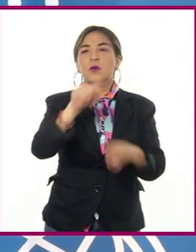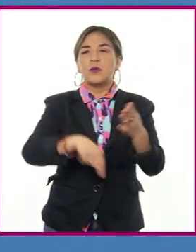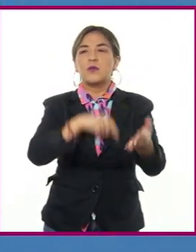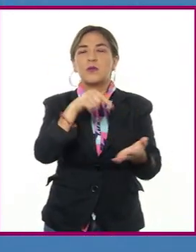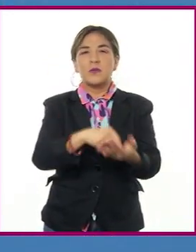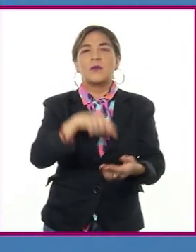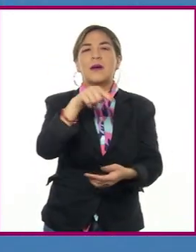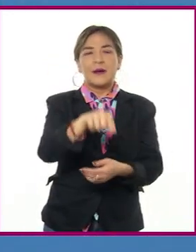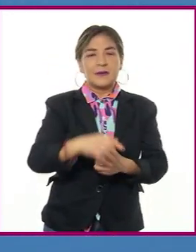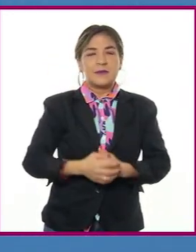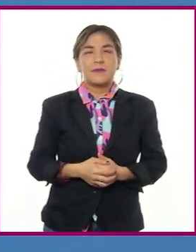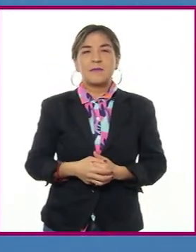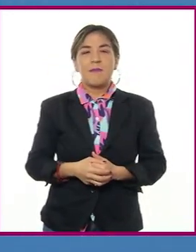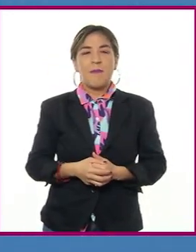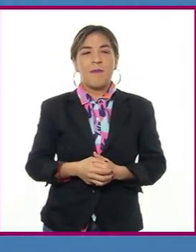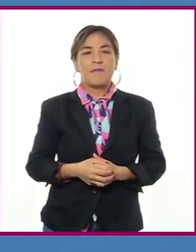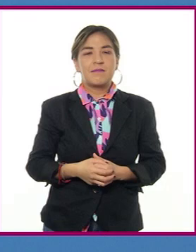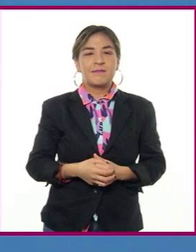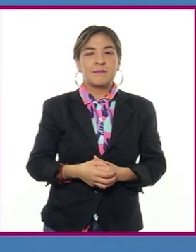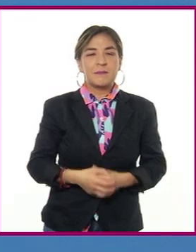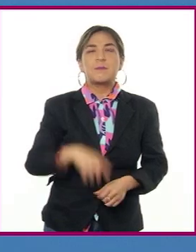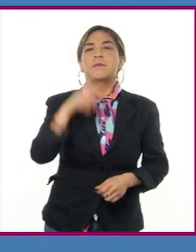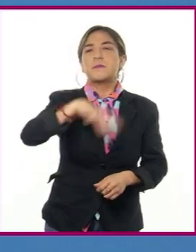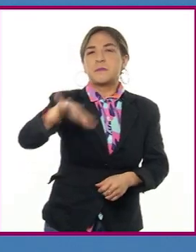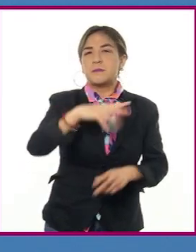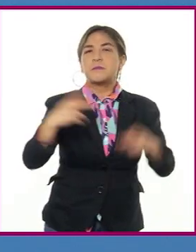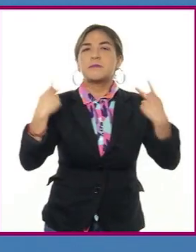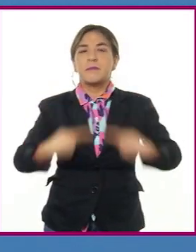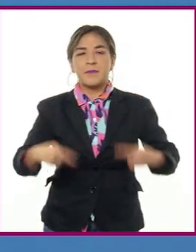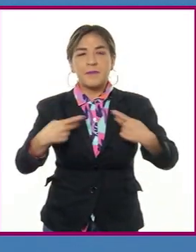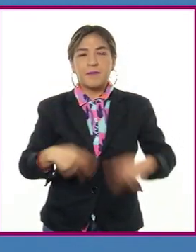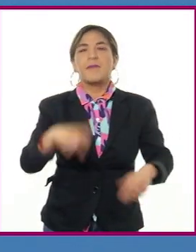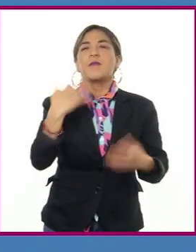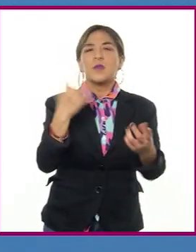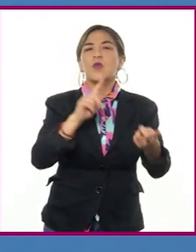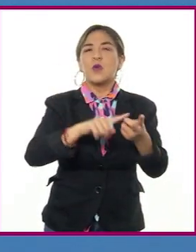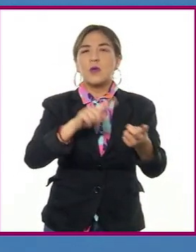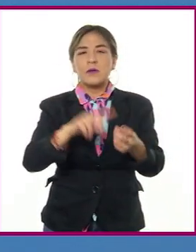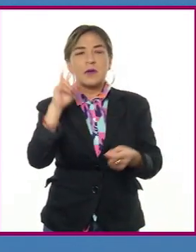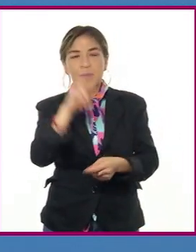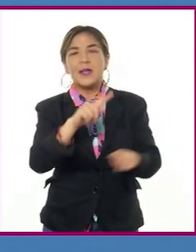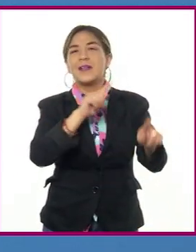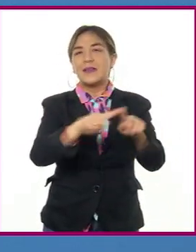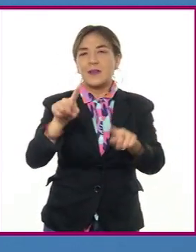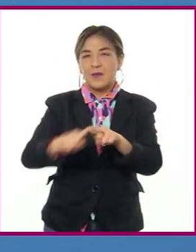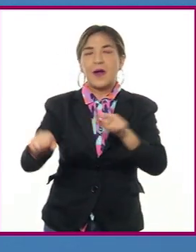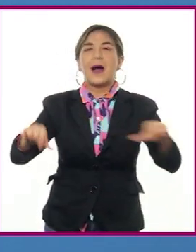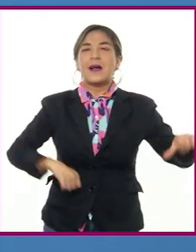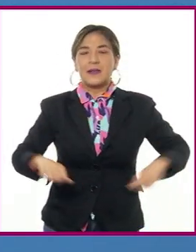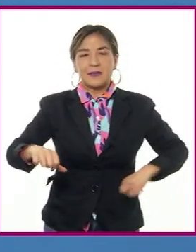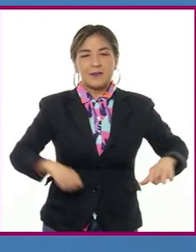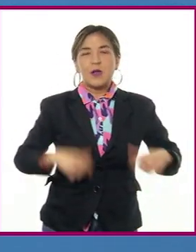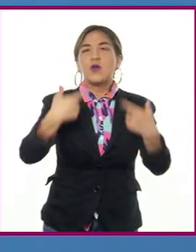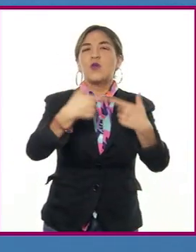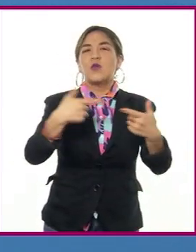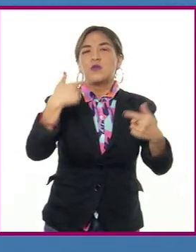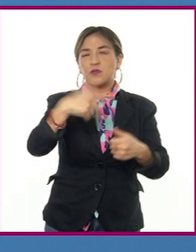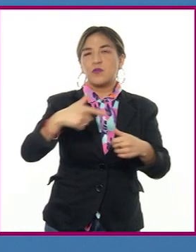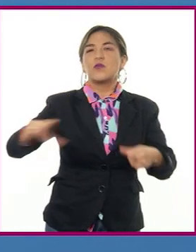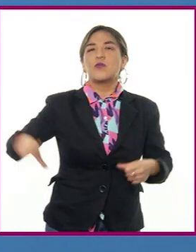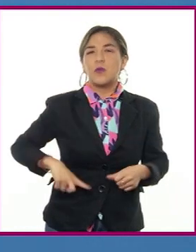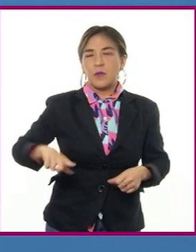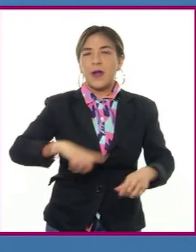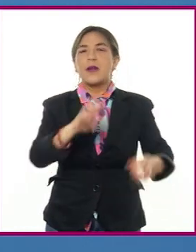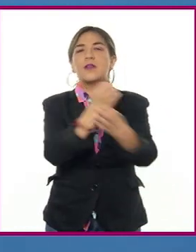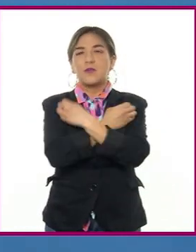público. A las y los servidores públicos los podemos encontrar en diversos organismos gubernamentales del sector